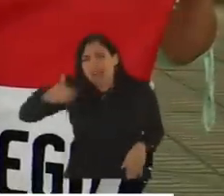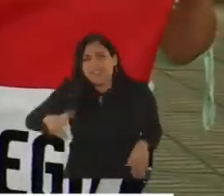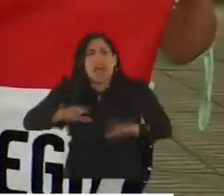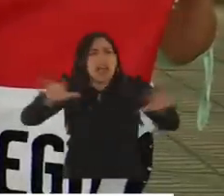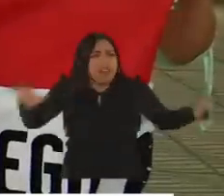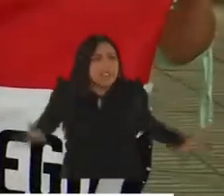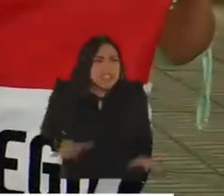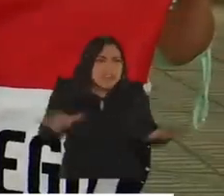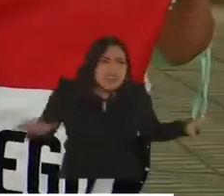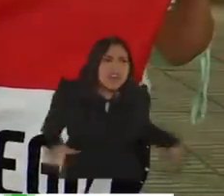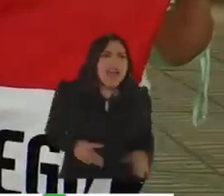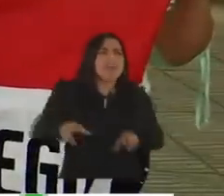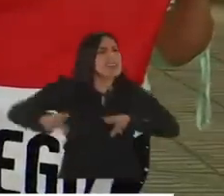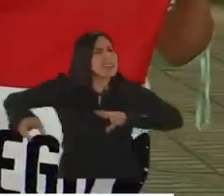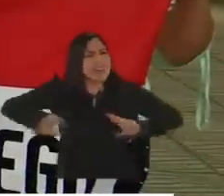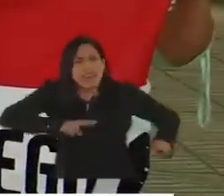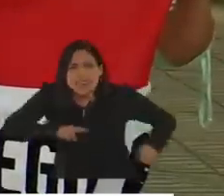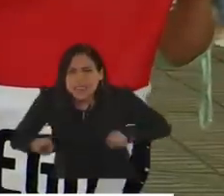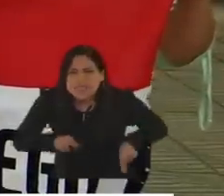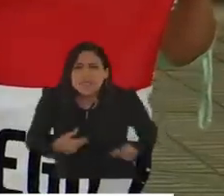actividades con bonos, con rifas,